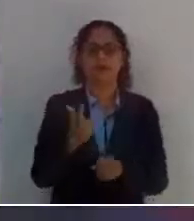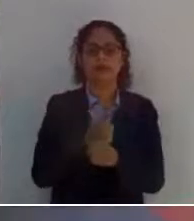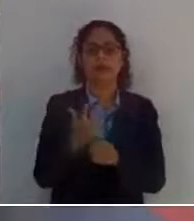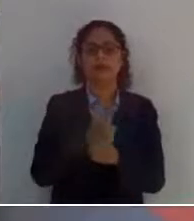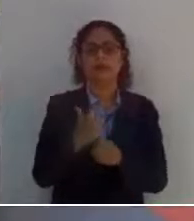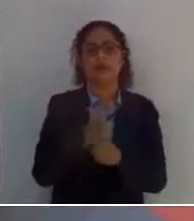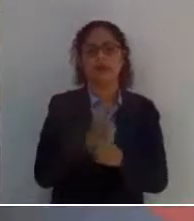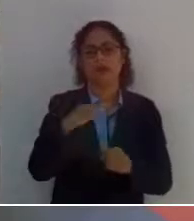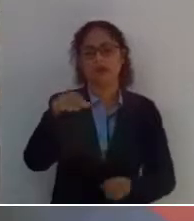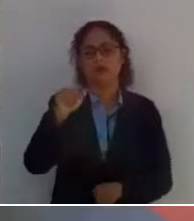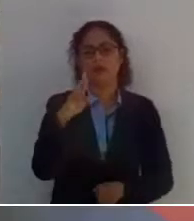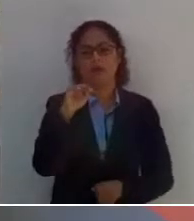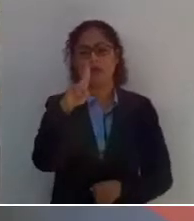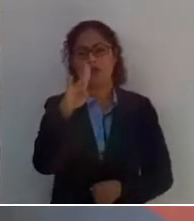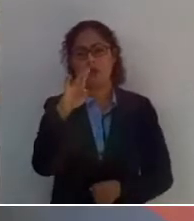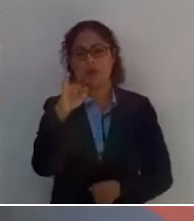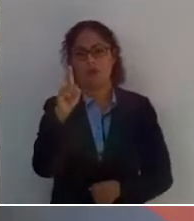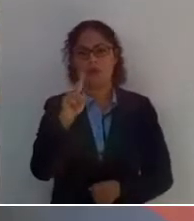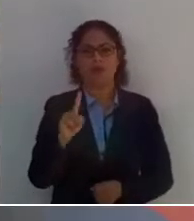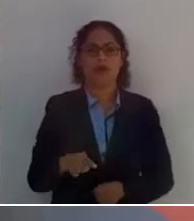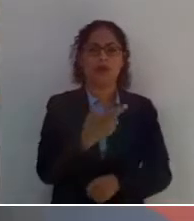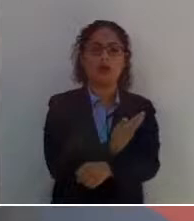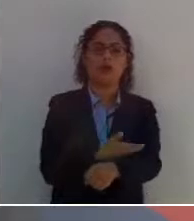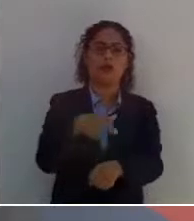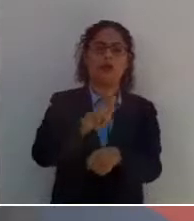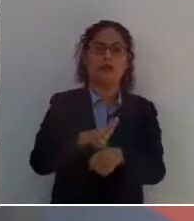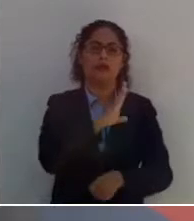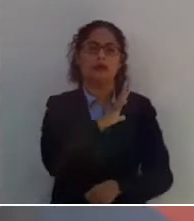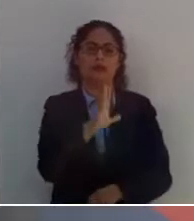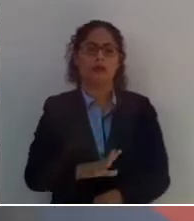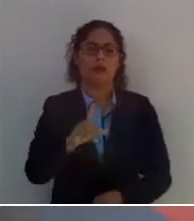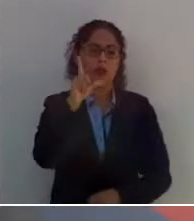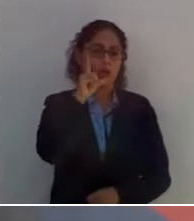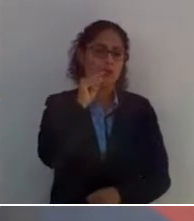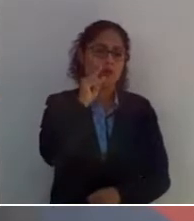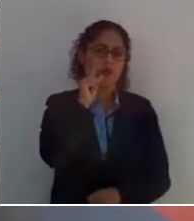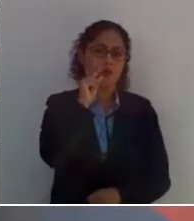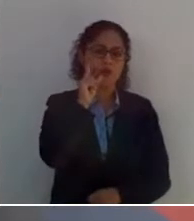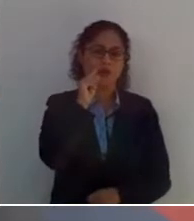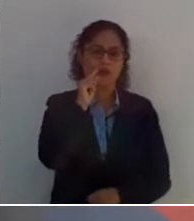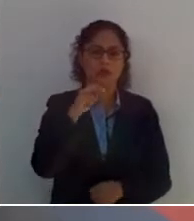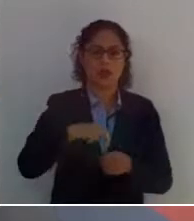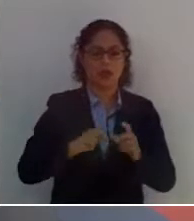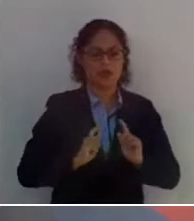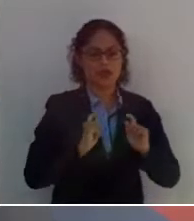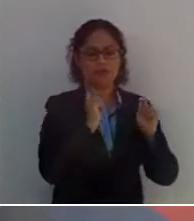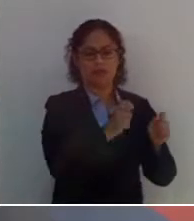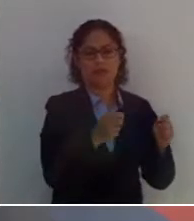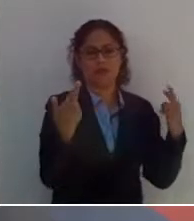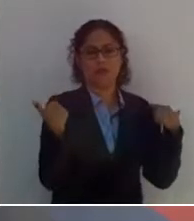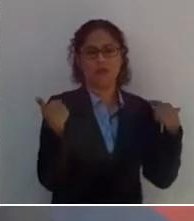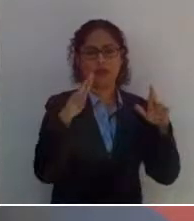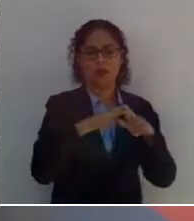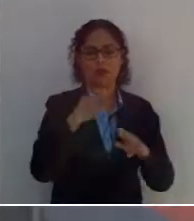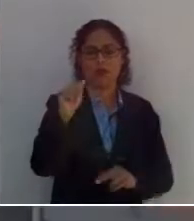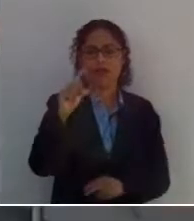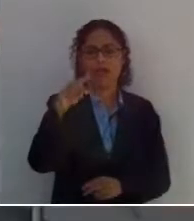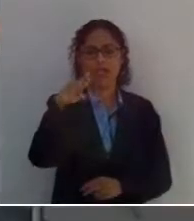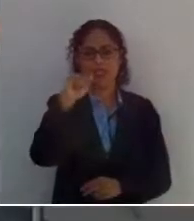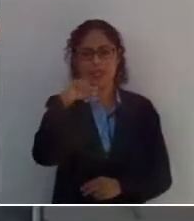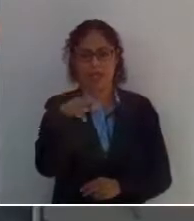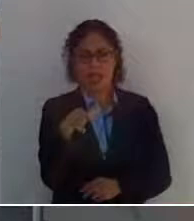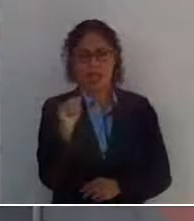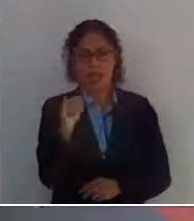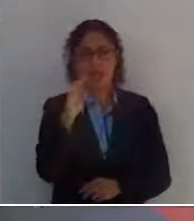Licenciado Julio Mesa Gaona, coordinador general de Policía de Investigación en representación del maestro Adrián López Solís,